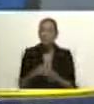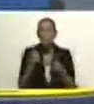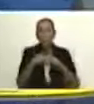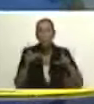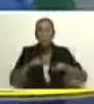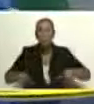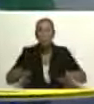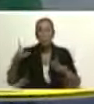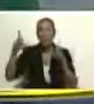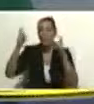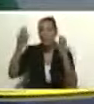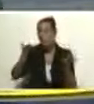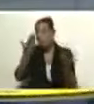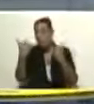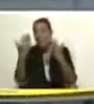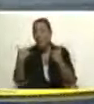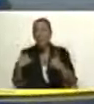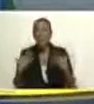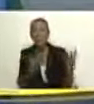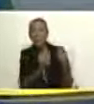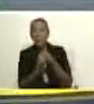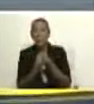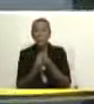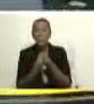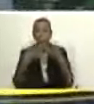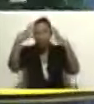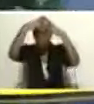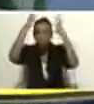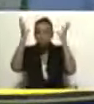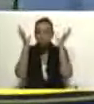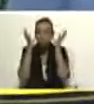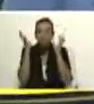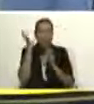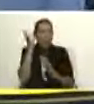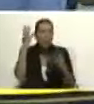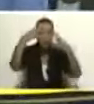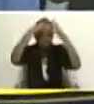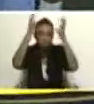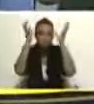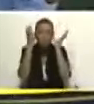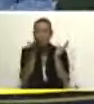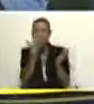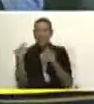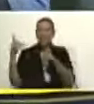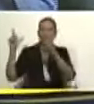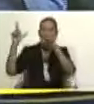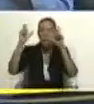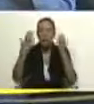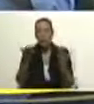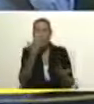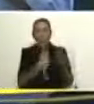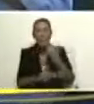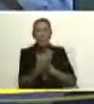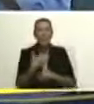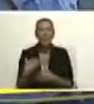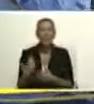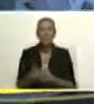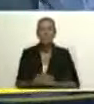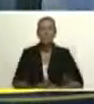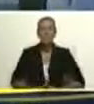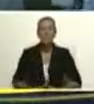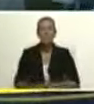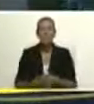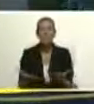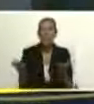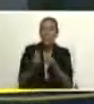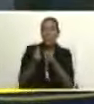Una foto, vénganse para acá, pues. El de Tomusa no quiere foto. Vengan para acá, vengan todos, ¿vale? Héctor, agarre el micrófono mientras me tomo la foto. Bueno, con